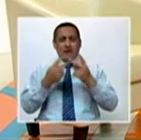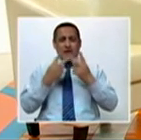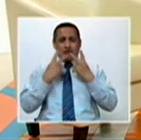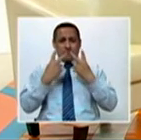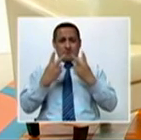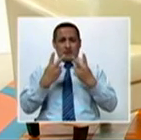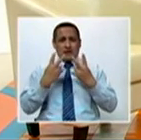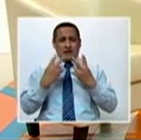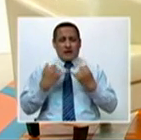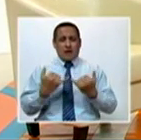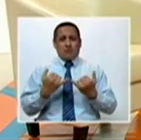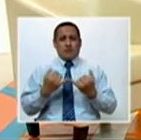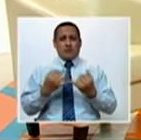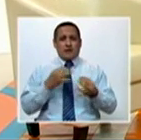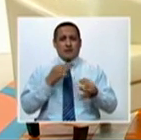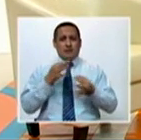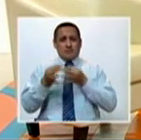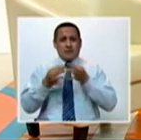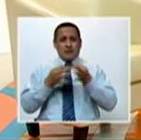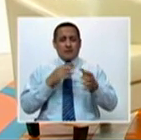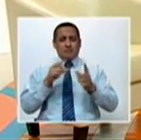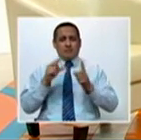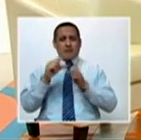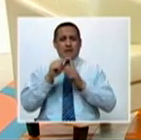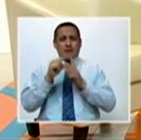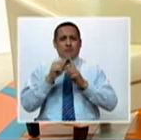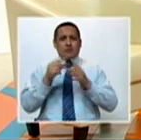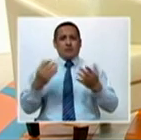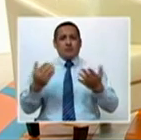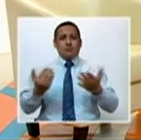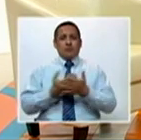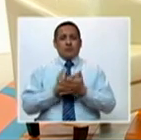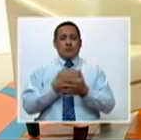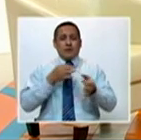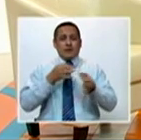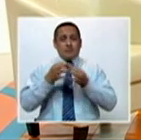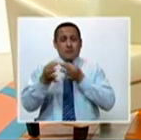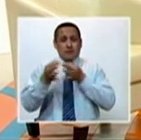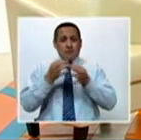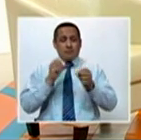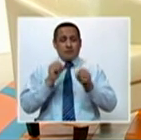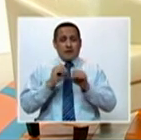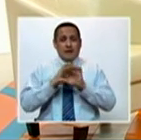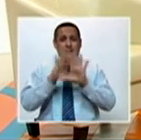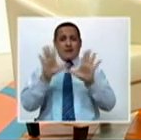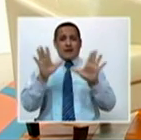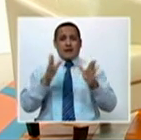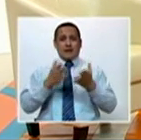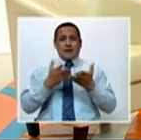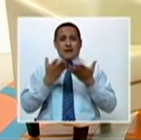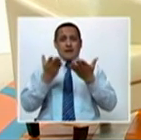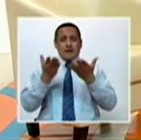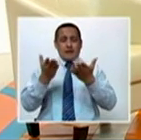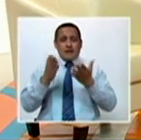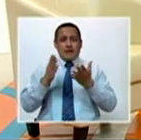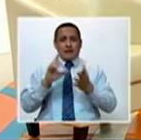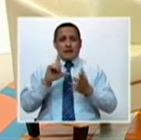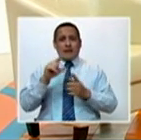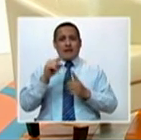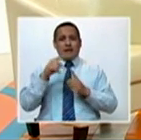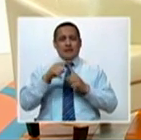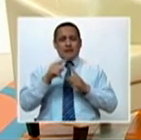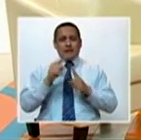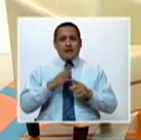esto? En una traducción mejor del latín y del español es